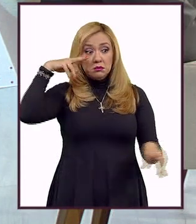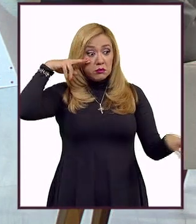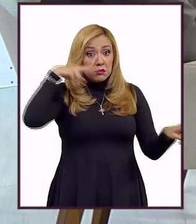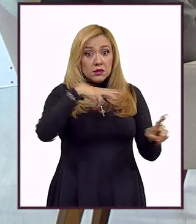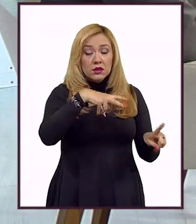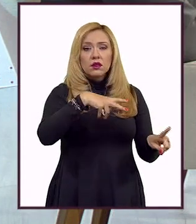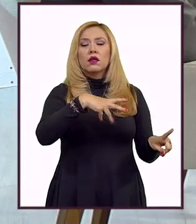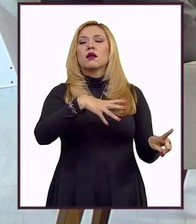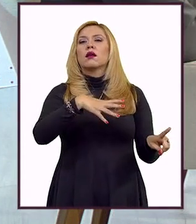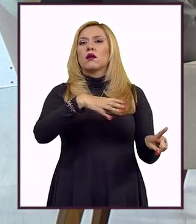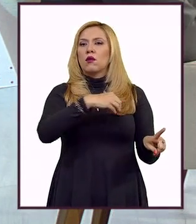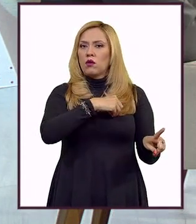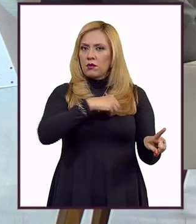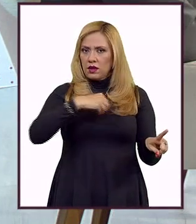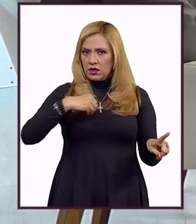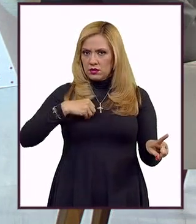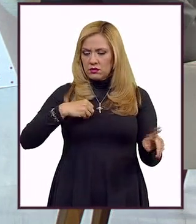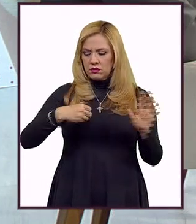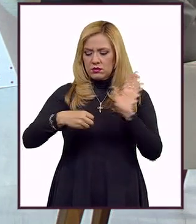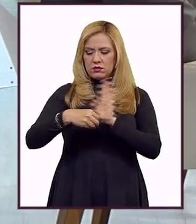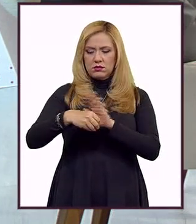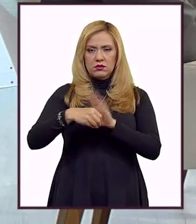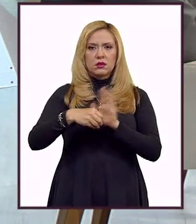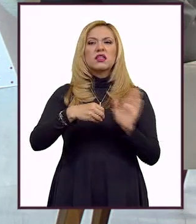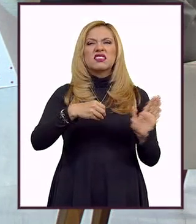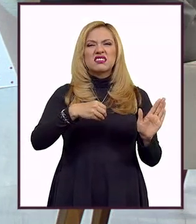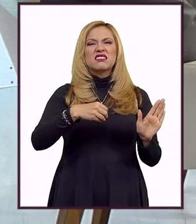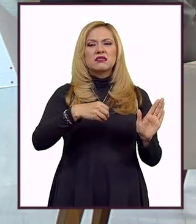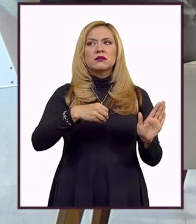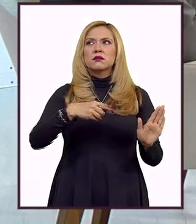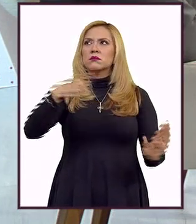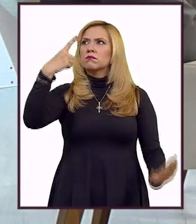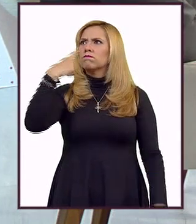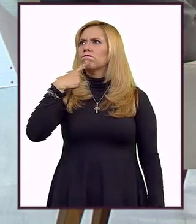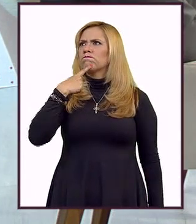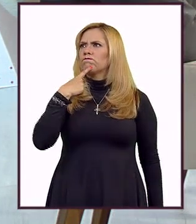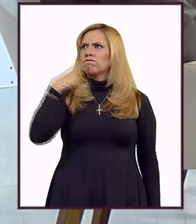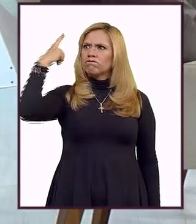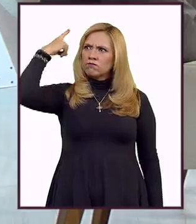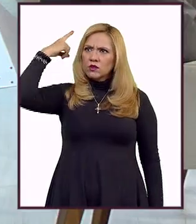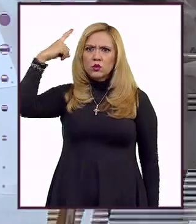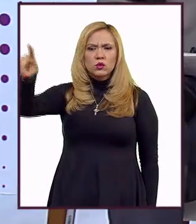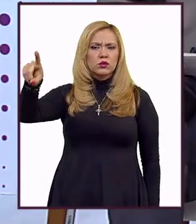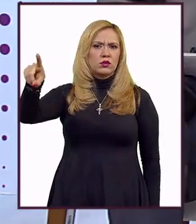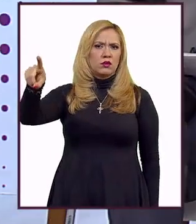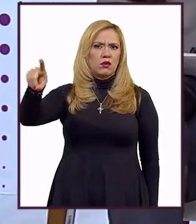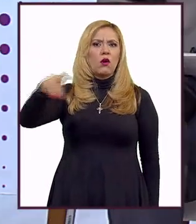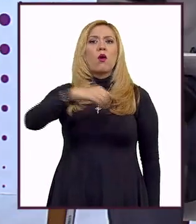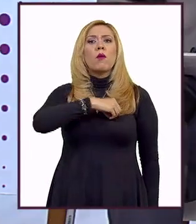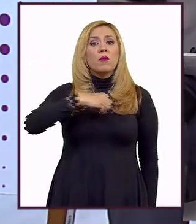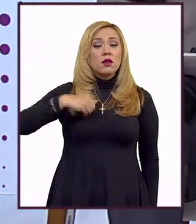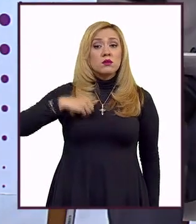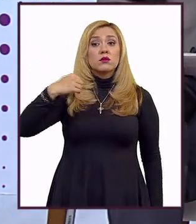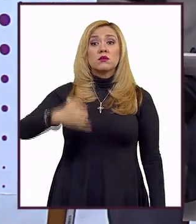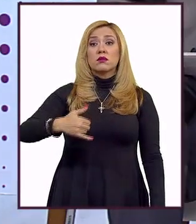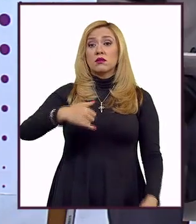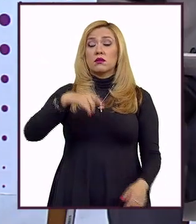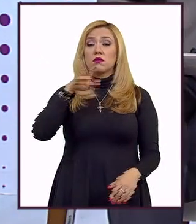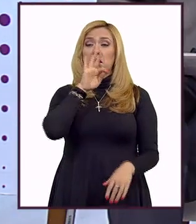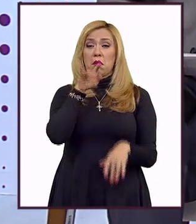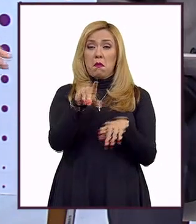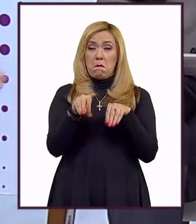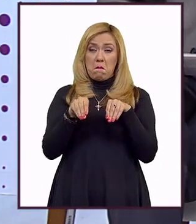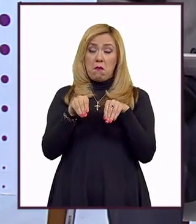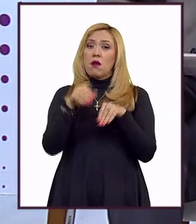no, ahí cambiaría la palabra, no es dar vista, es denunciar ante la autoridad competente, y no solo es la obligación, sino que es un delito el no hacerlo. Sí. Es uno